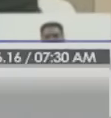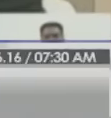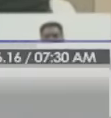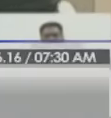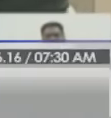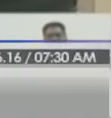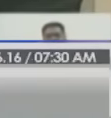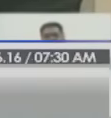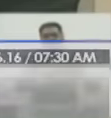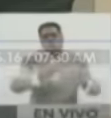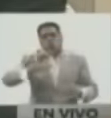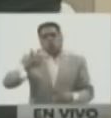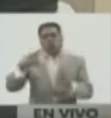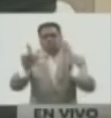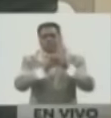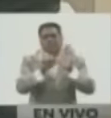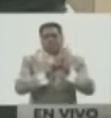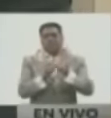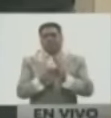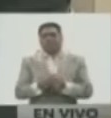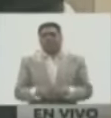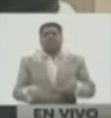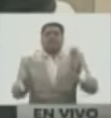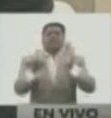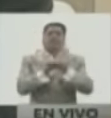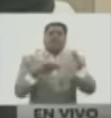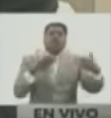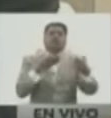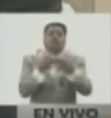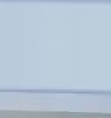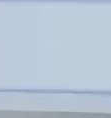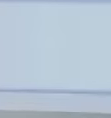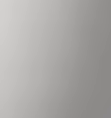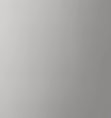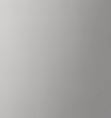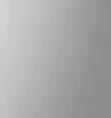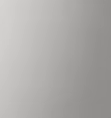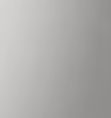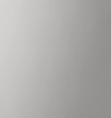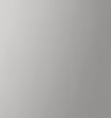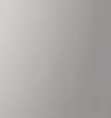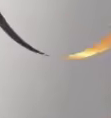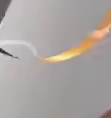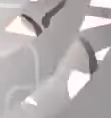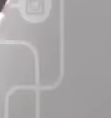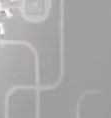otra ley, la llamada que ellos llaman ley anticadena, se está buscando censurar al presidente de la República.